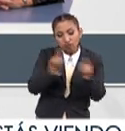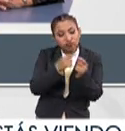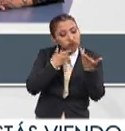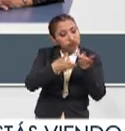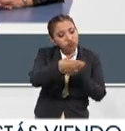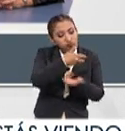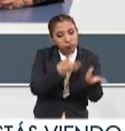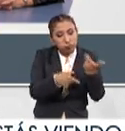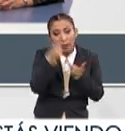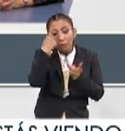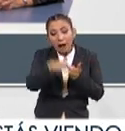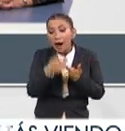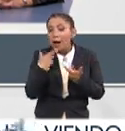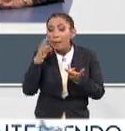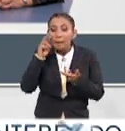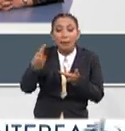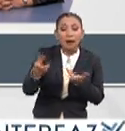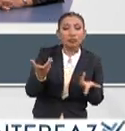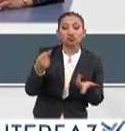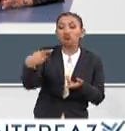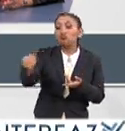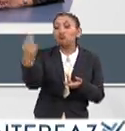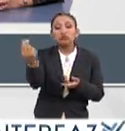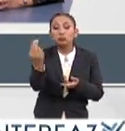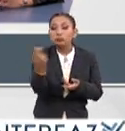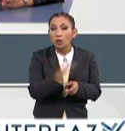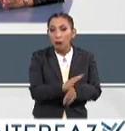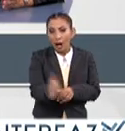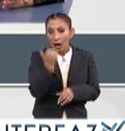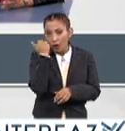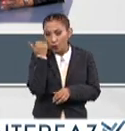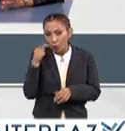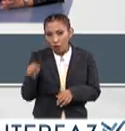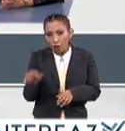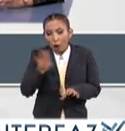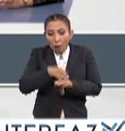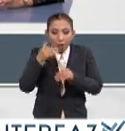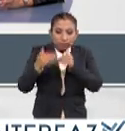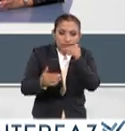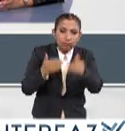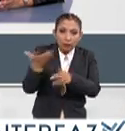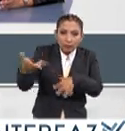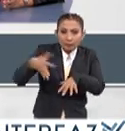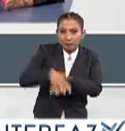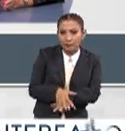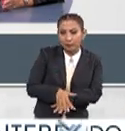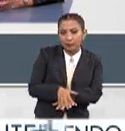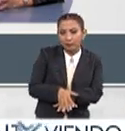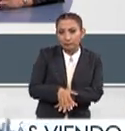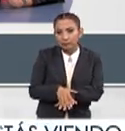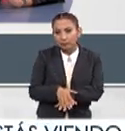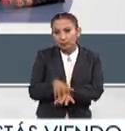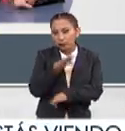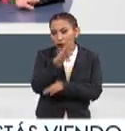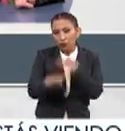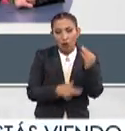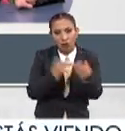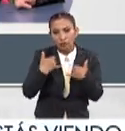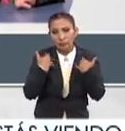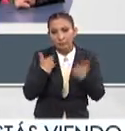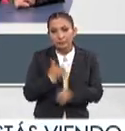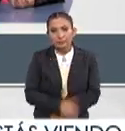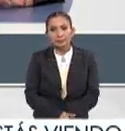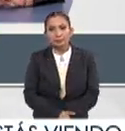par, para ir ubicando los requerimientos y cómo ir avanzando en la inclusión de todos los